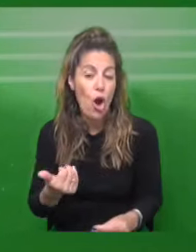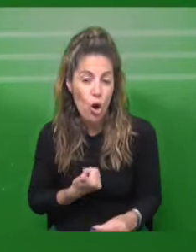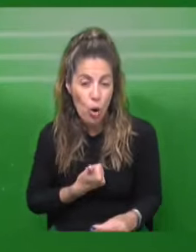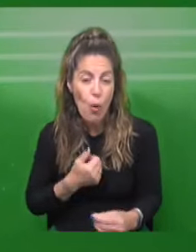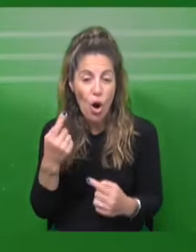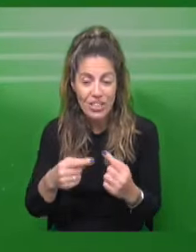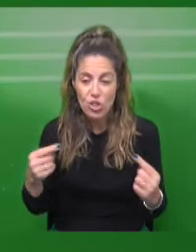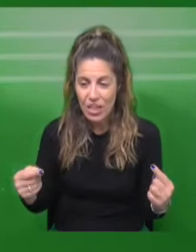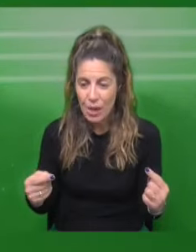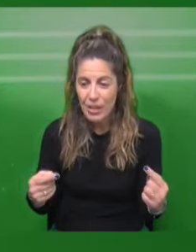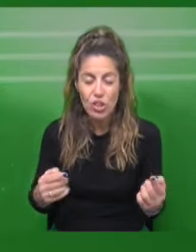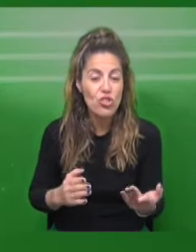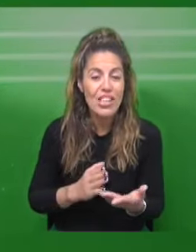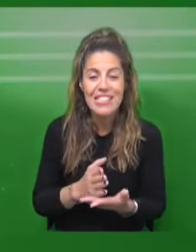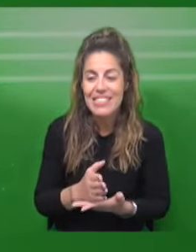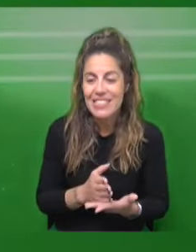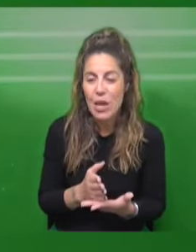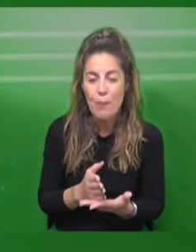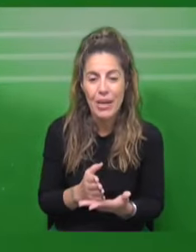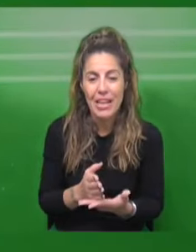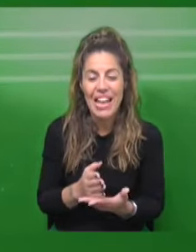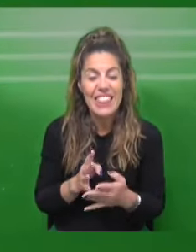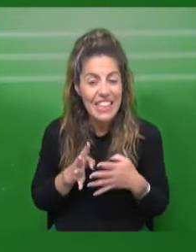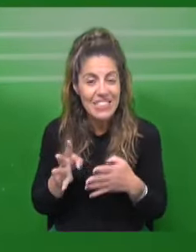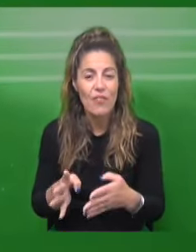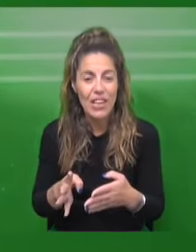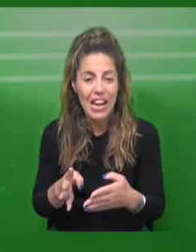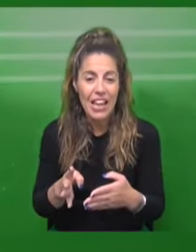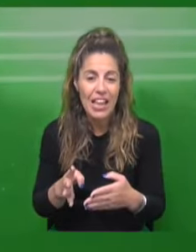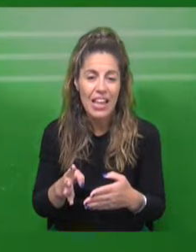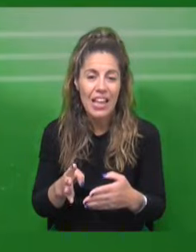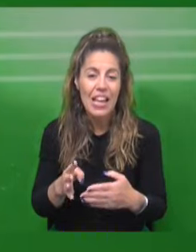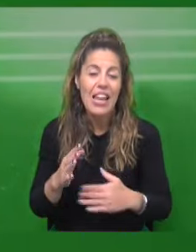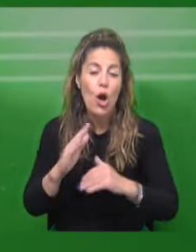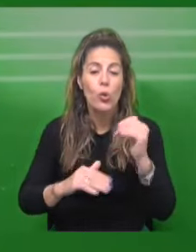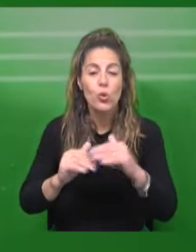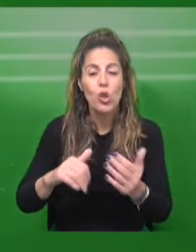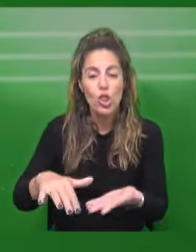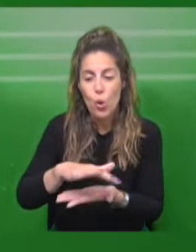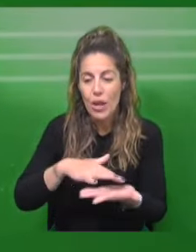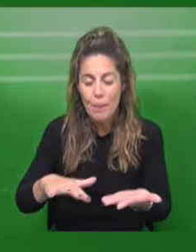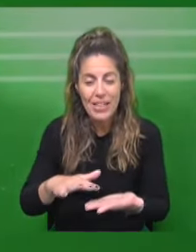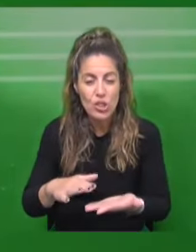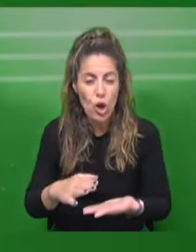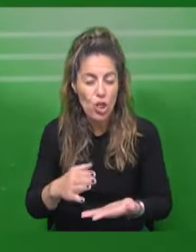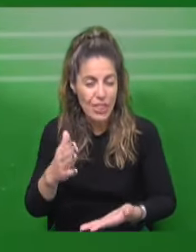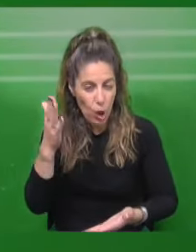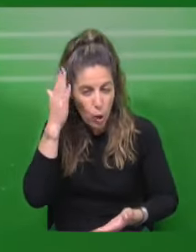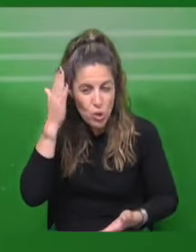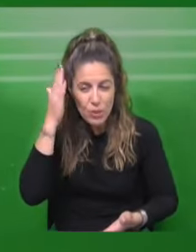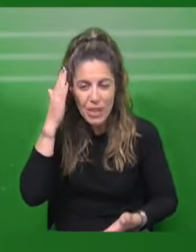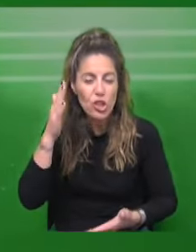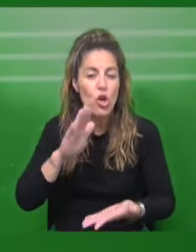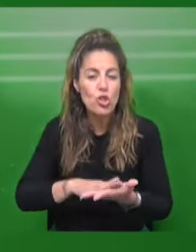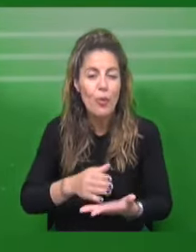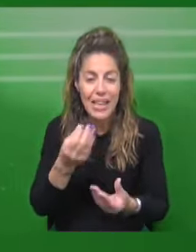elementos siempre el hecho de desafiar la construcción de un espacio este de conocimiento sobre la